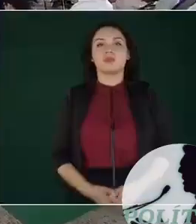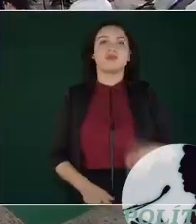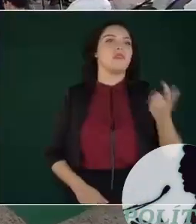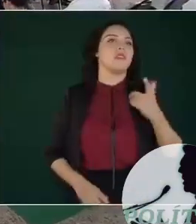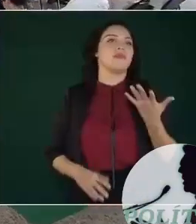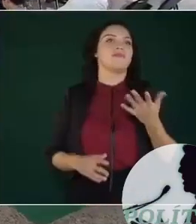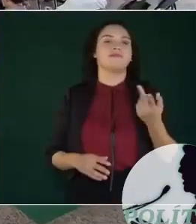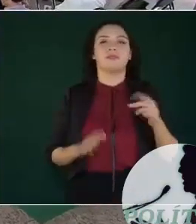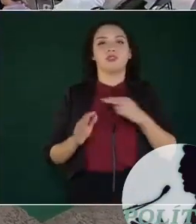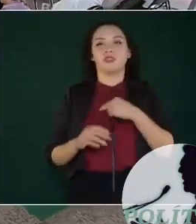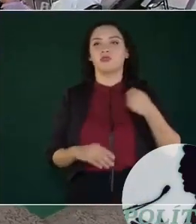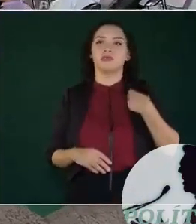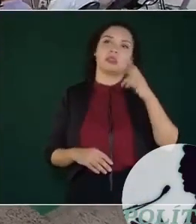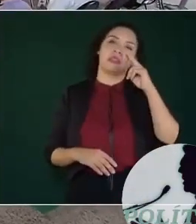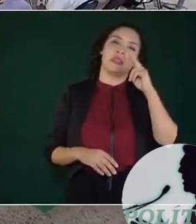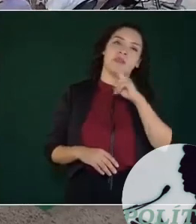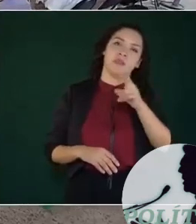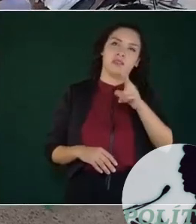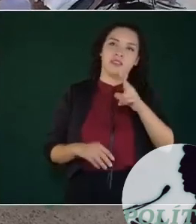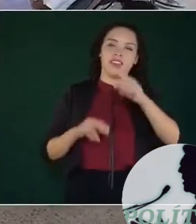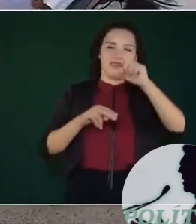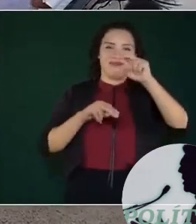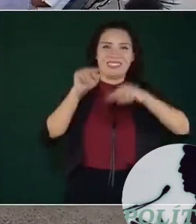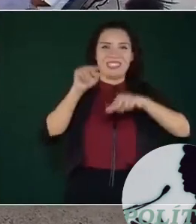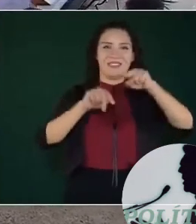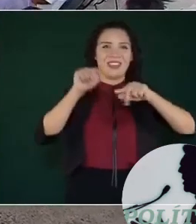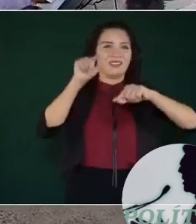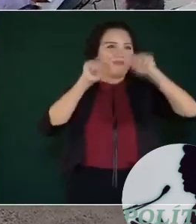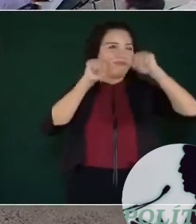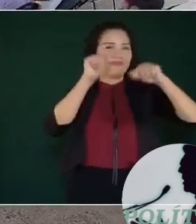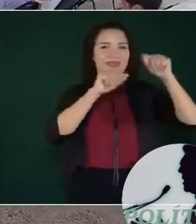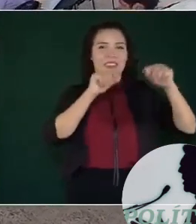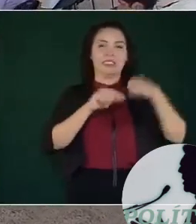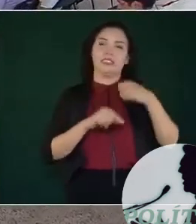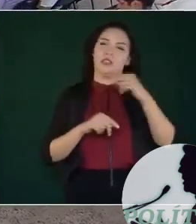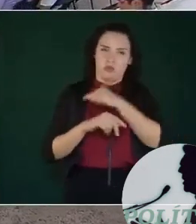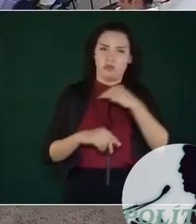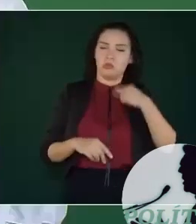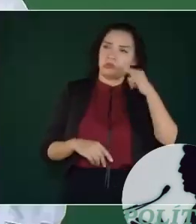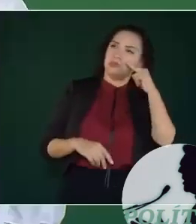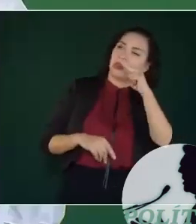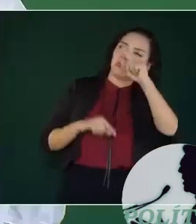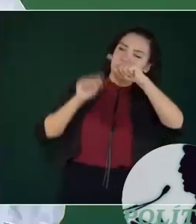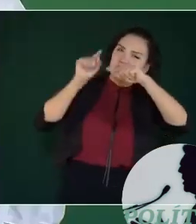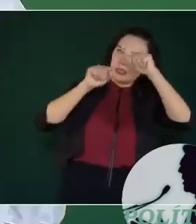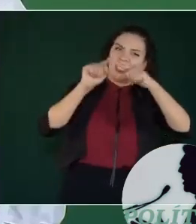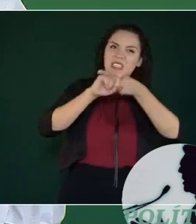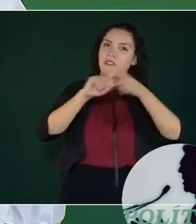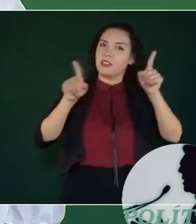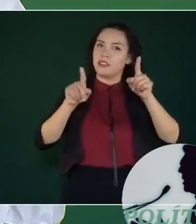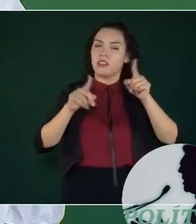vemos el índice de letalidad, vamos a ver con mucha claridad la diferencia.